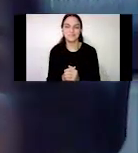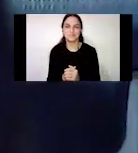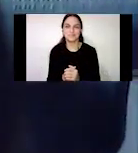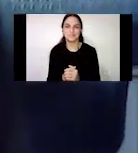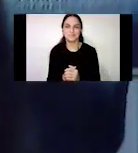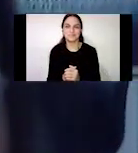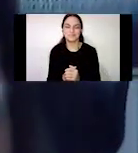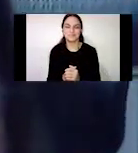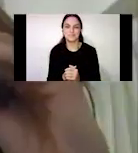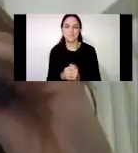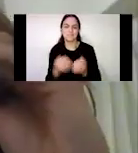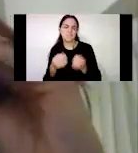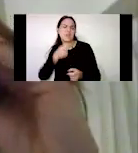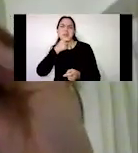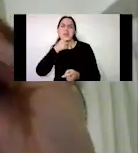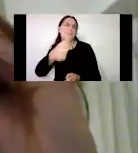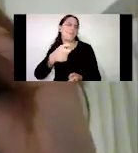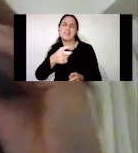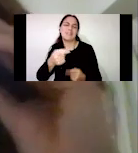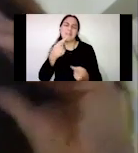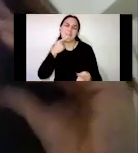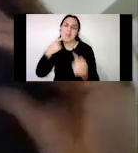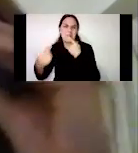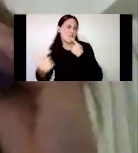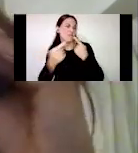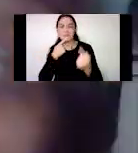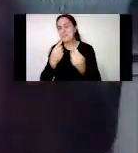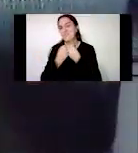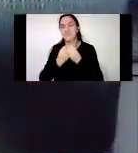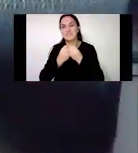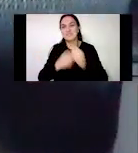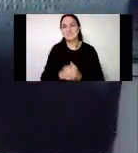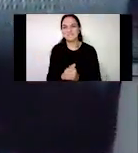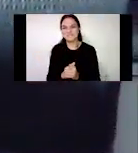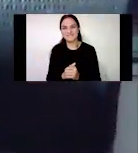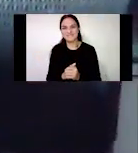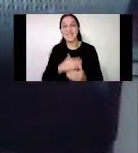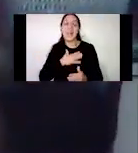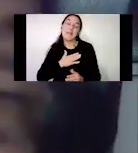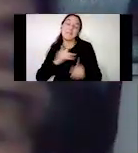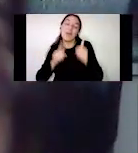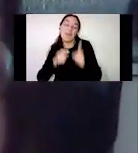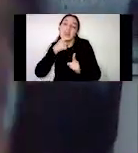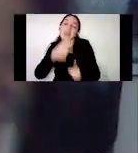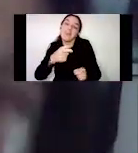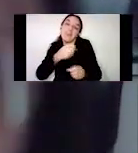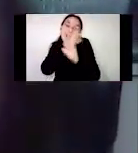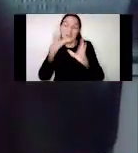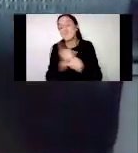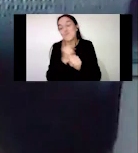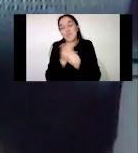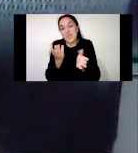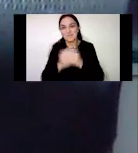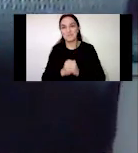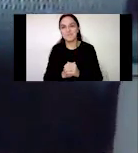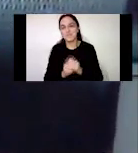Has contestado un ping-pong No. Lamento, de preguntas y algunas no tuve... Muchísimas gracias. Está bien, algunas no